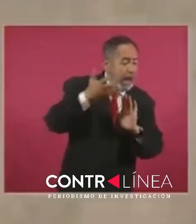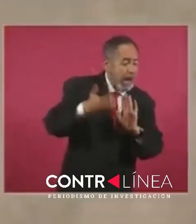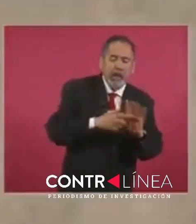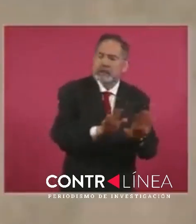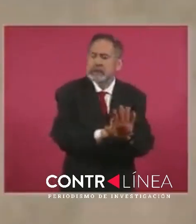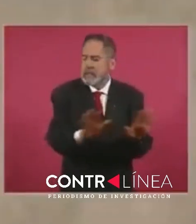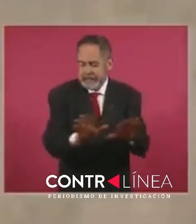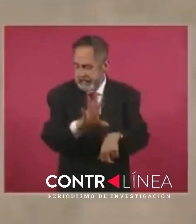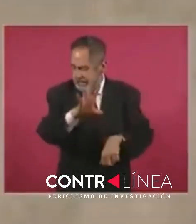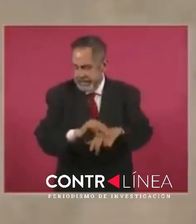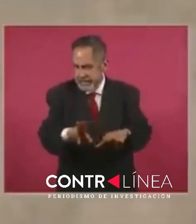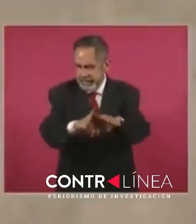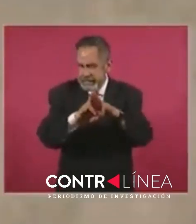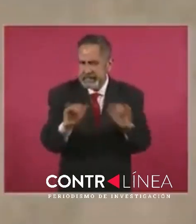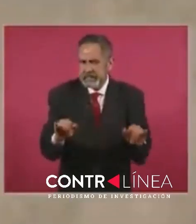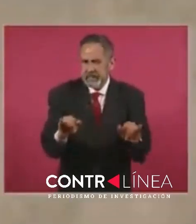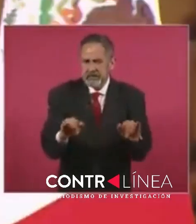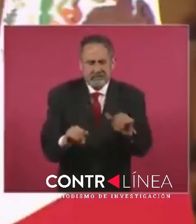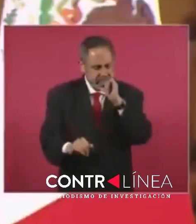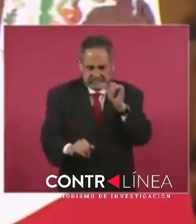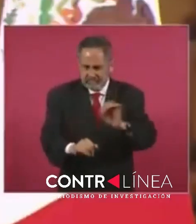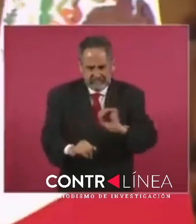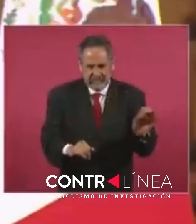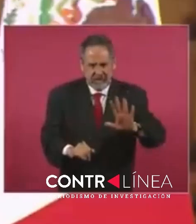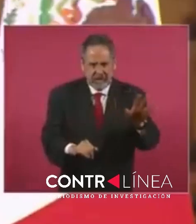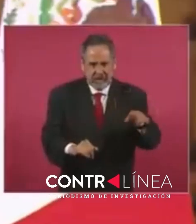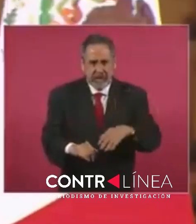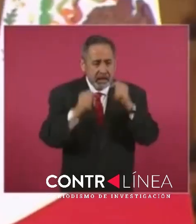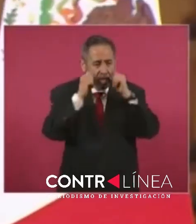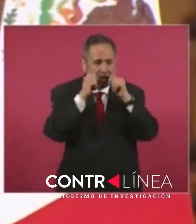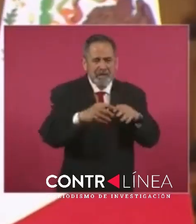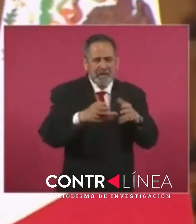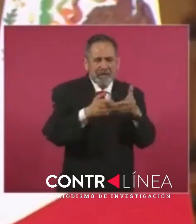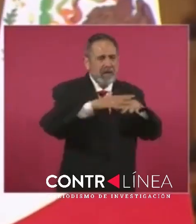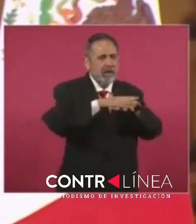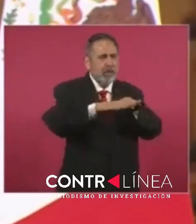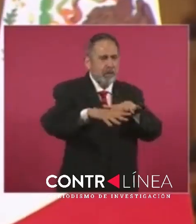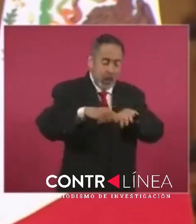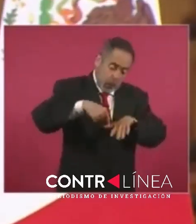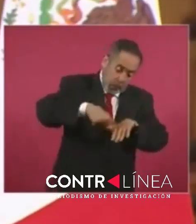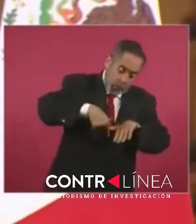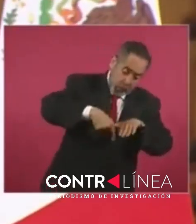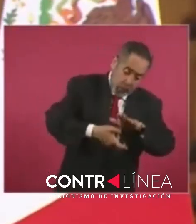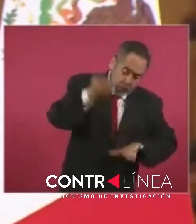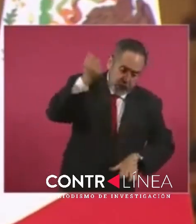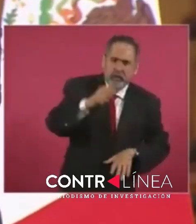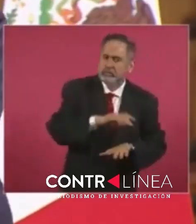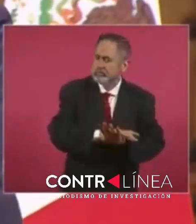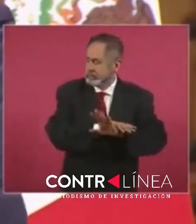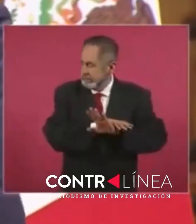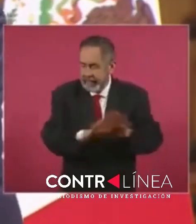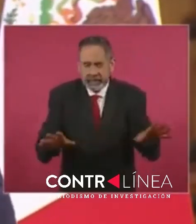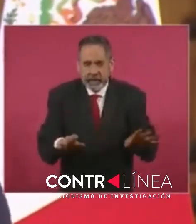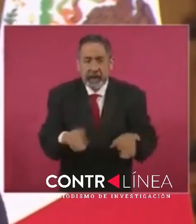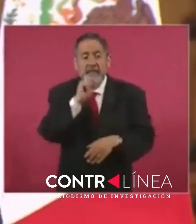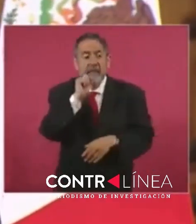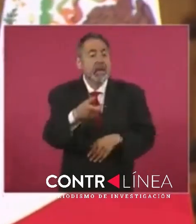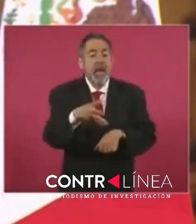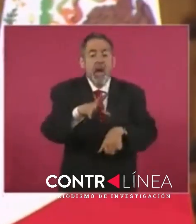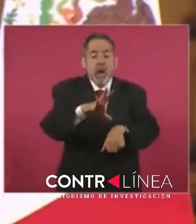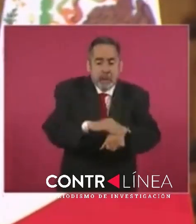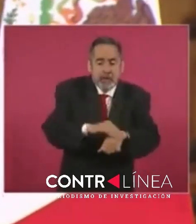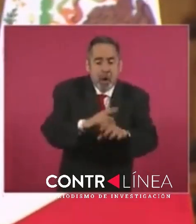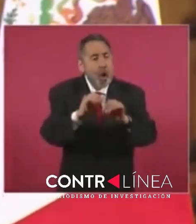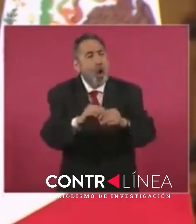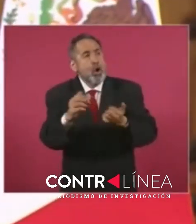explotar minerales a cielo abierto. Tampoco se ha autorizado la siembra o